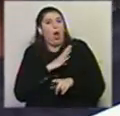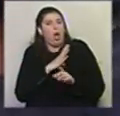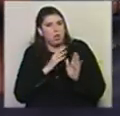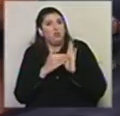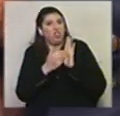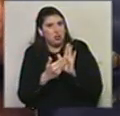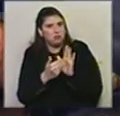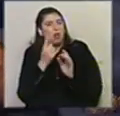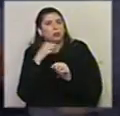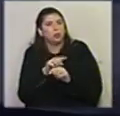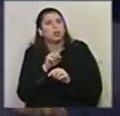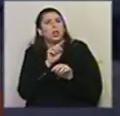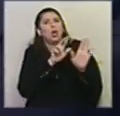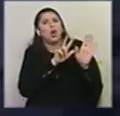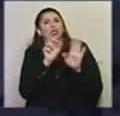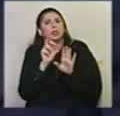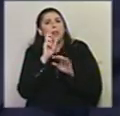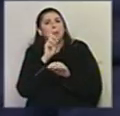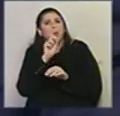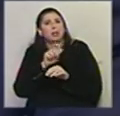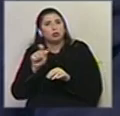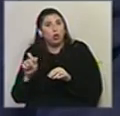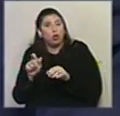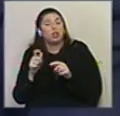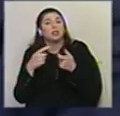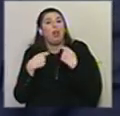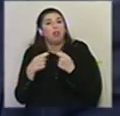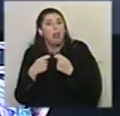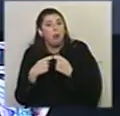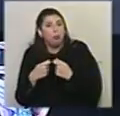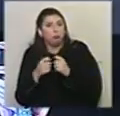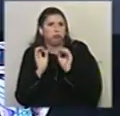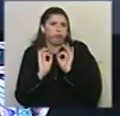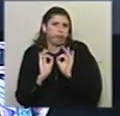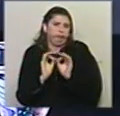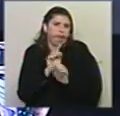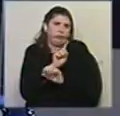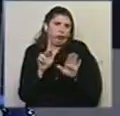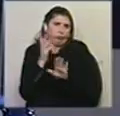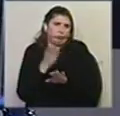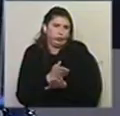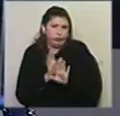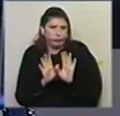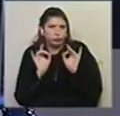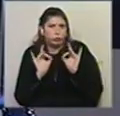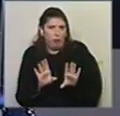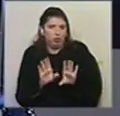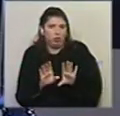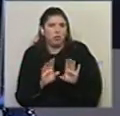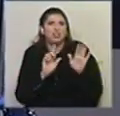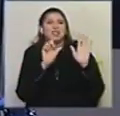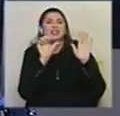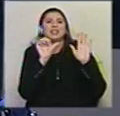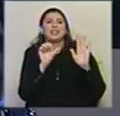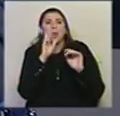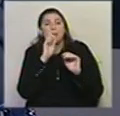800.000 personas se gasta, es decir, una cifra que está infinitamente menor. Infinitamente para cubrir a 6.000, 7.000 personas